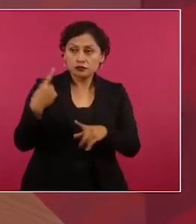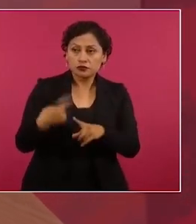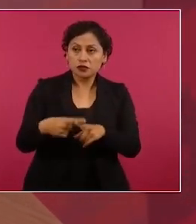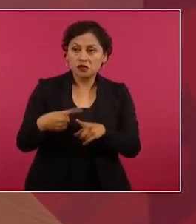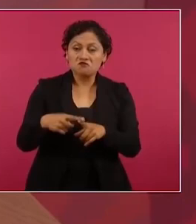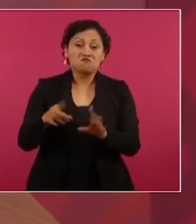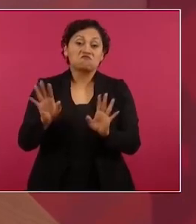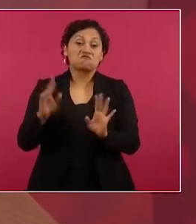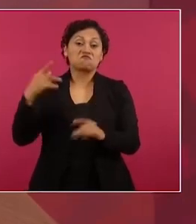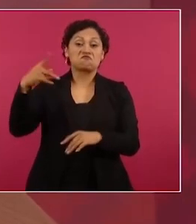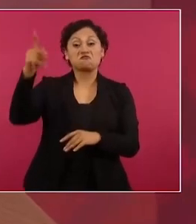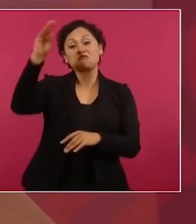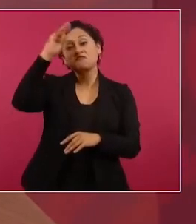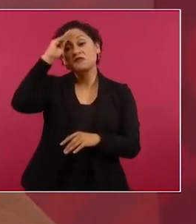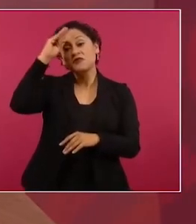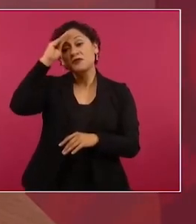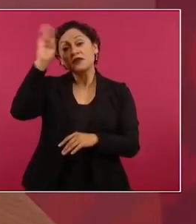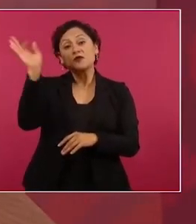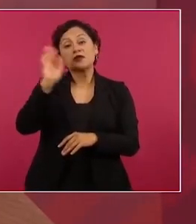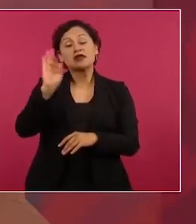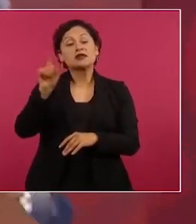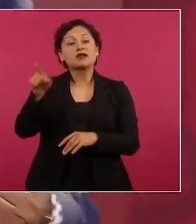en que de esa manera